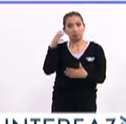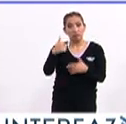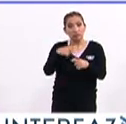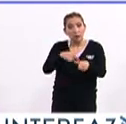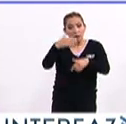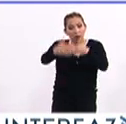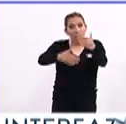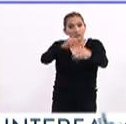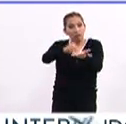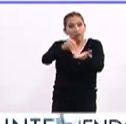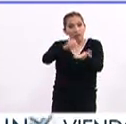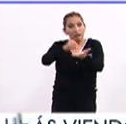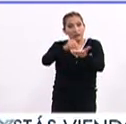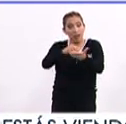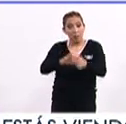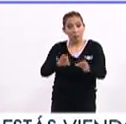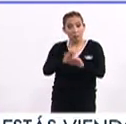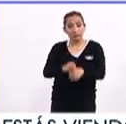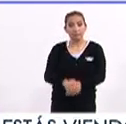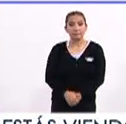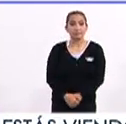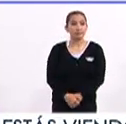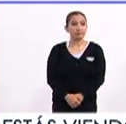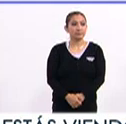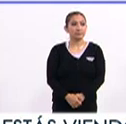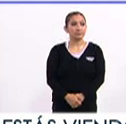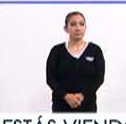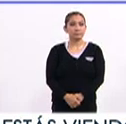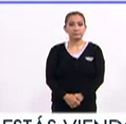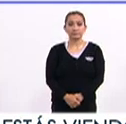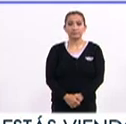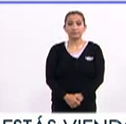siga teniendo todavía una influencia muy importante?